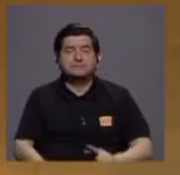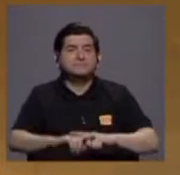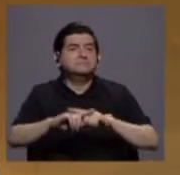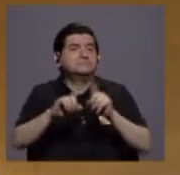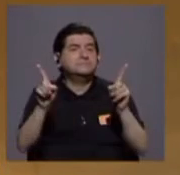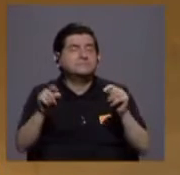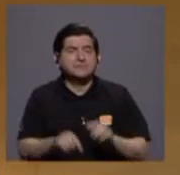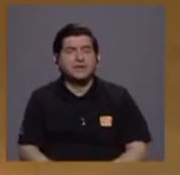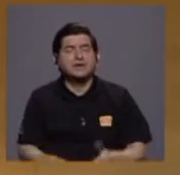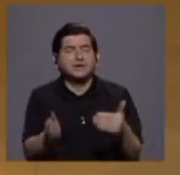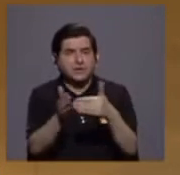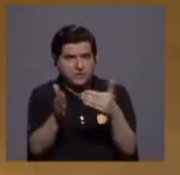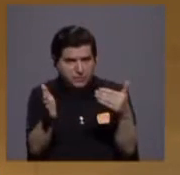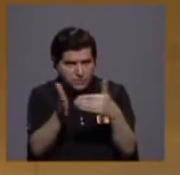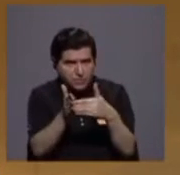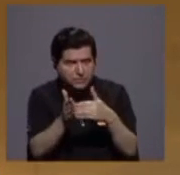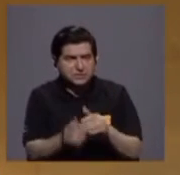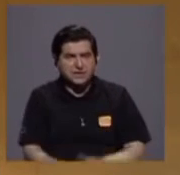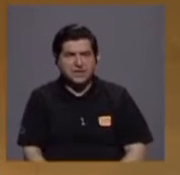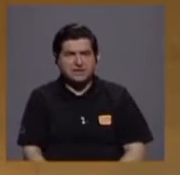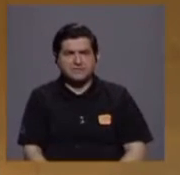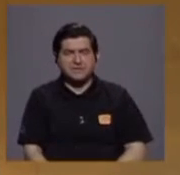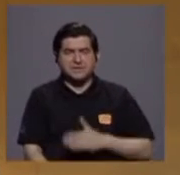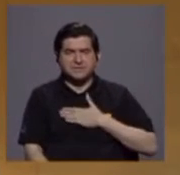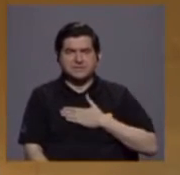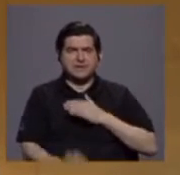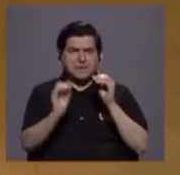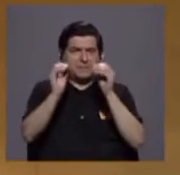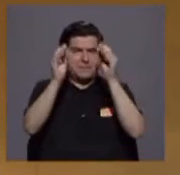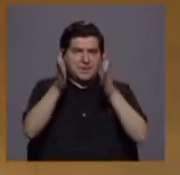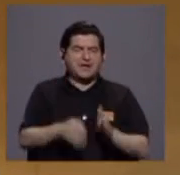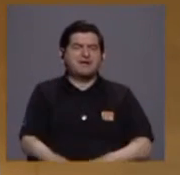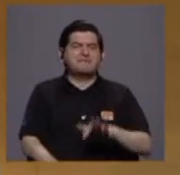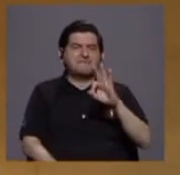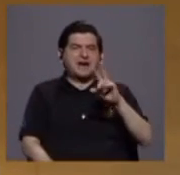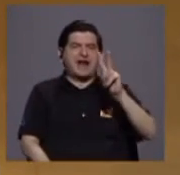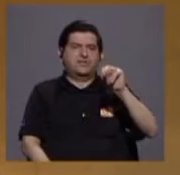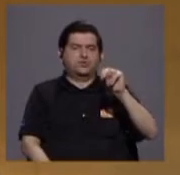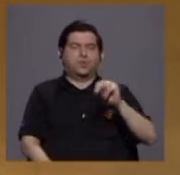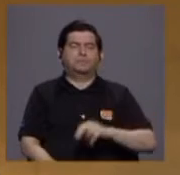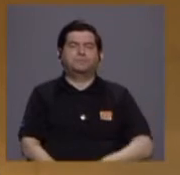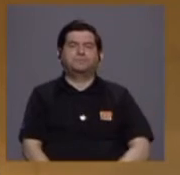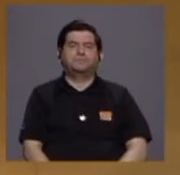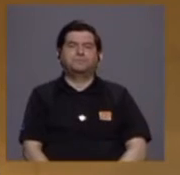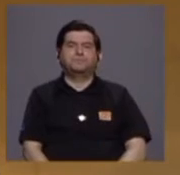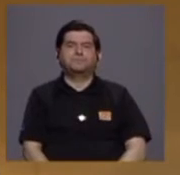pero de nuevo, mi maestro es Fernando Naranjo.